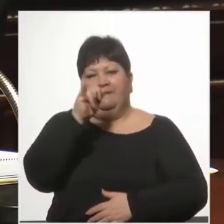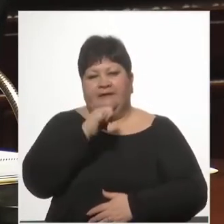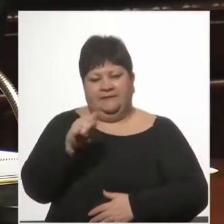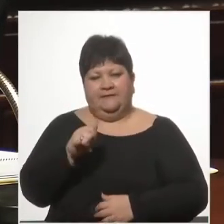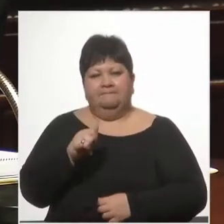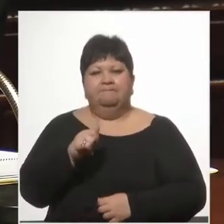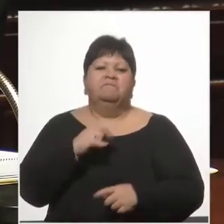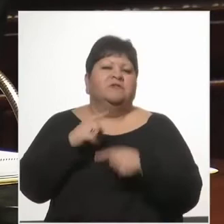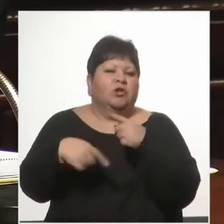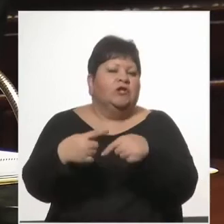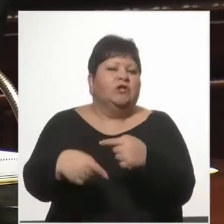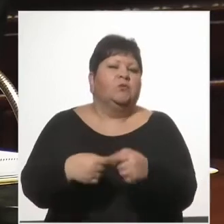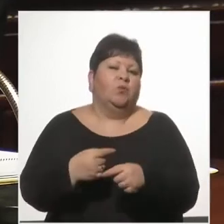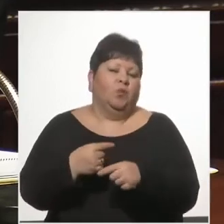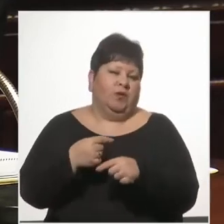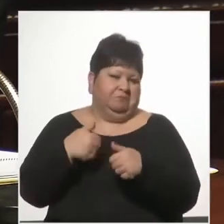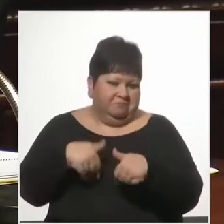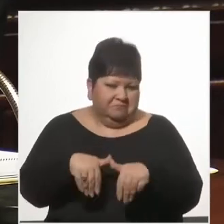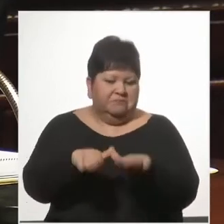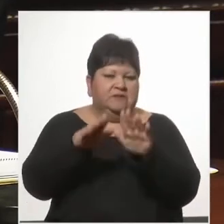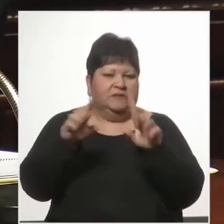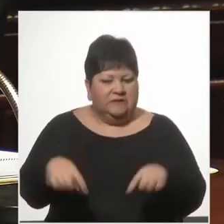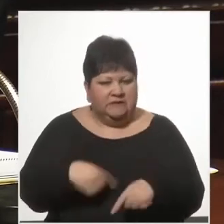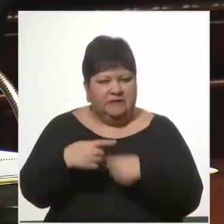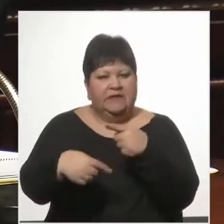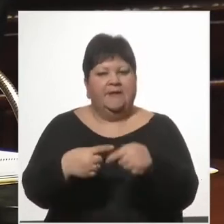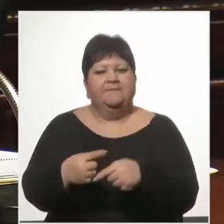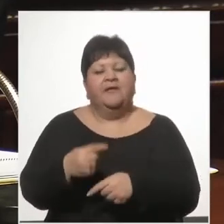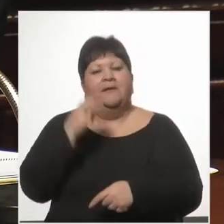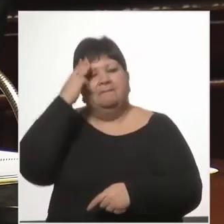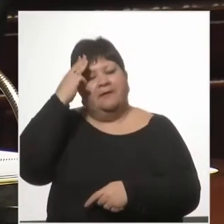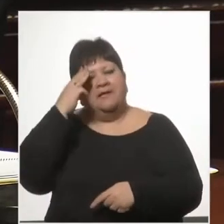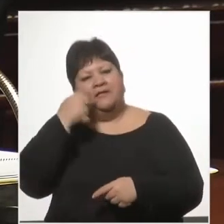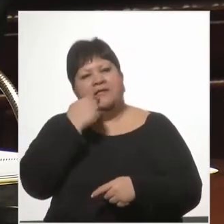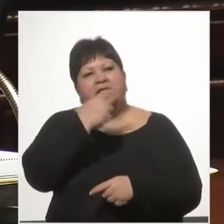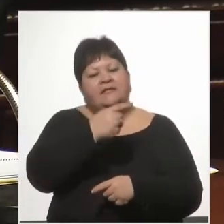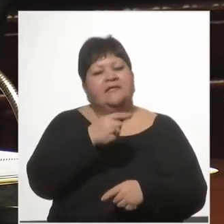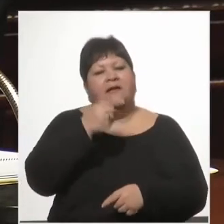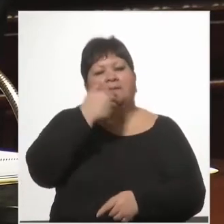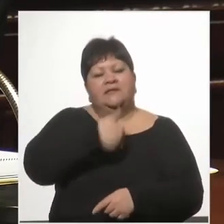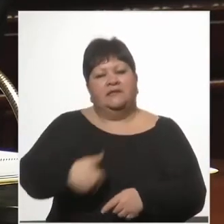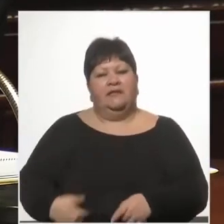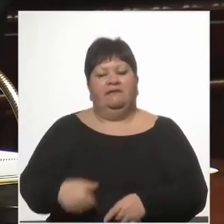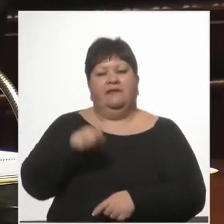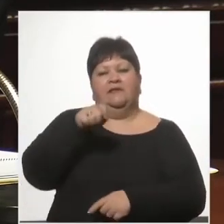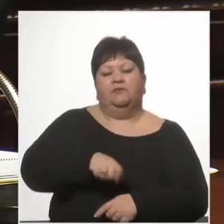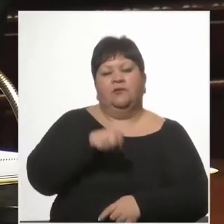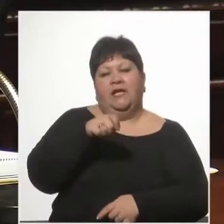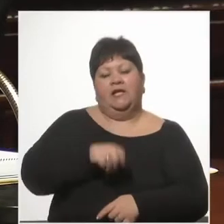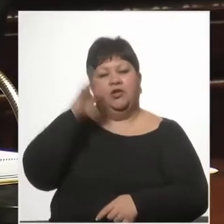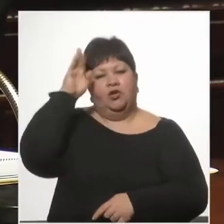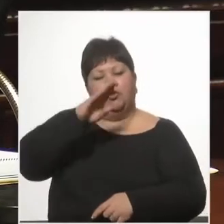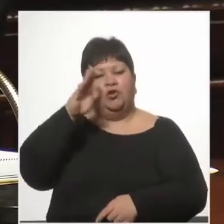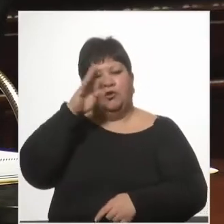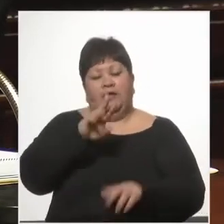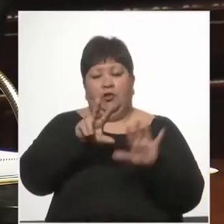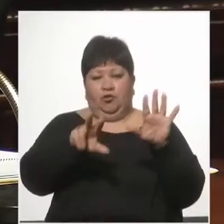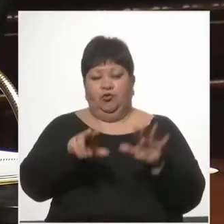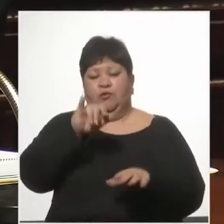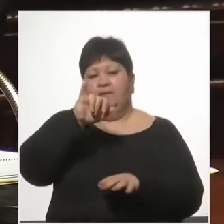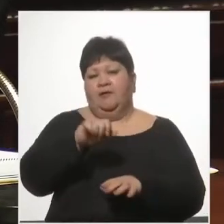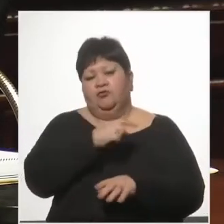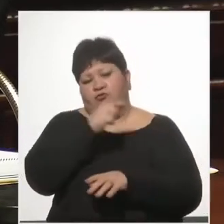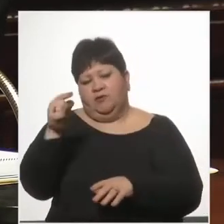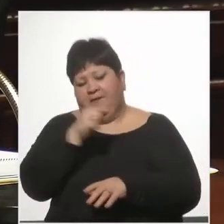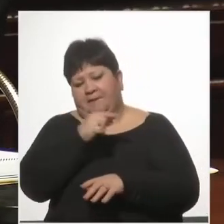actuaciones, entonces Manini le transmite la directiva al presidente del Tribunal de Honor. El 8 de mayo, luego de semanas de